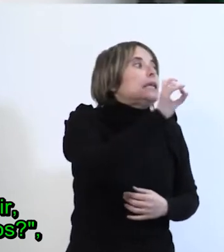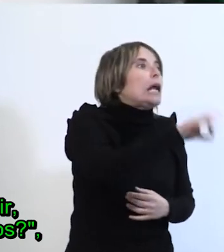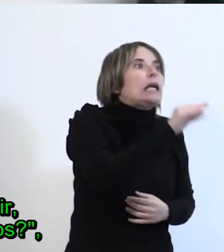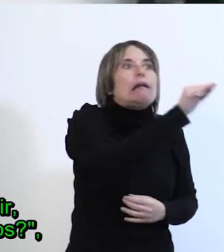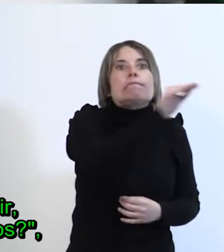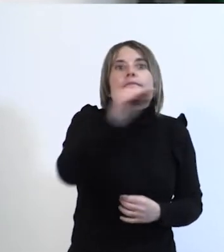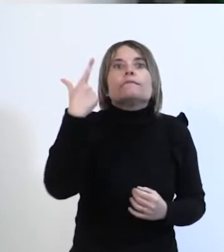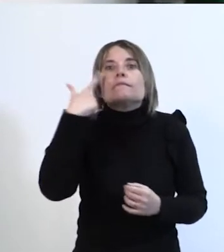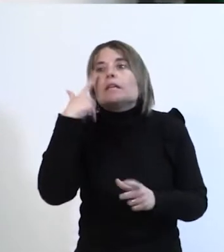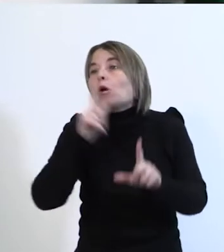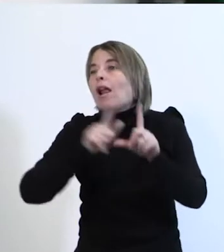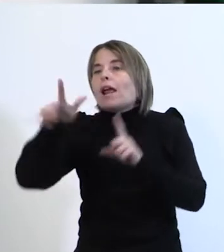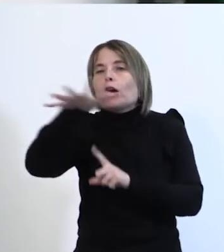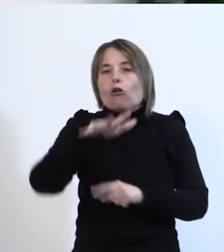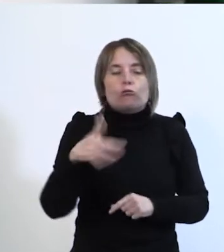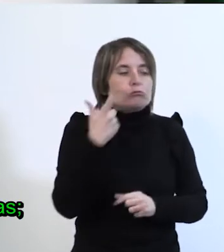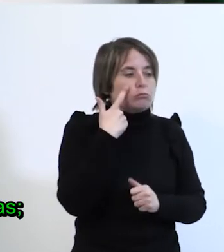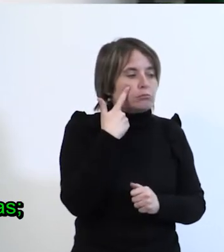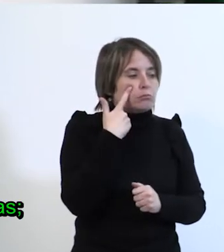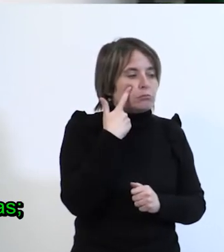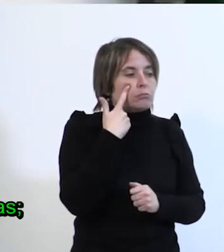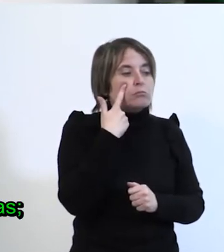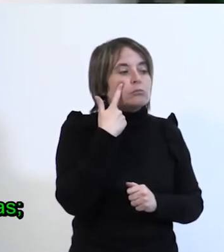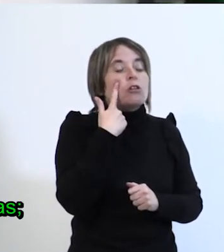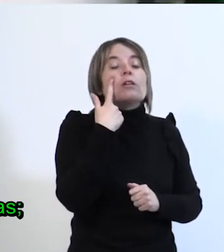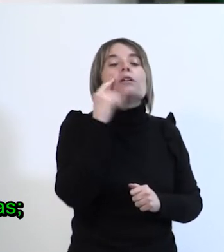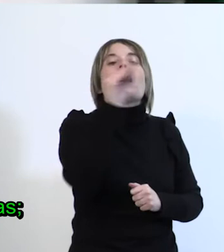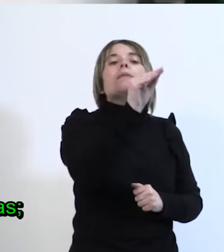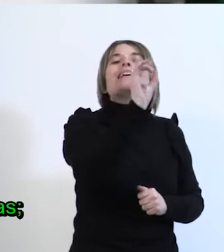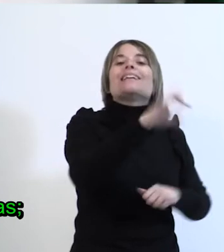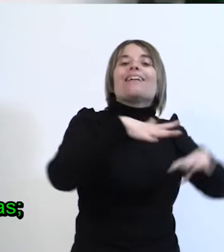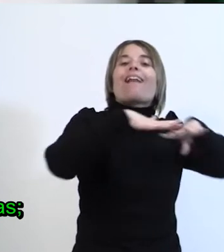le avisamos? Porque estaba lejos. Y entonces,